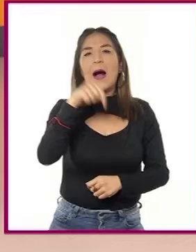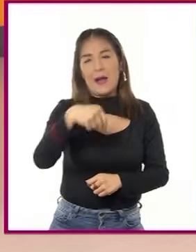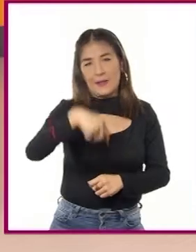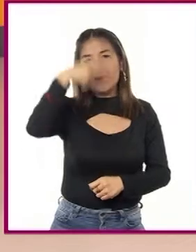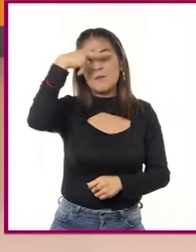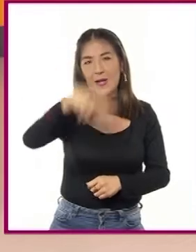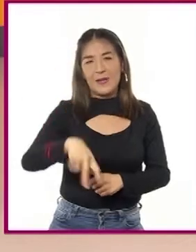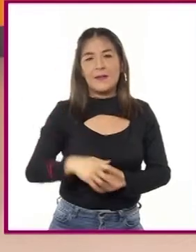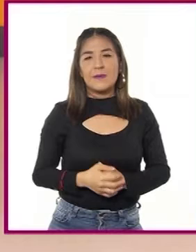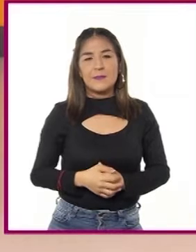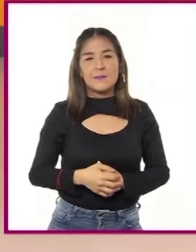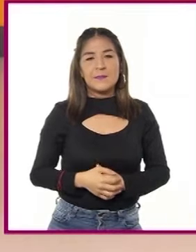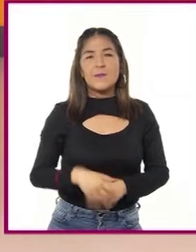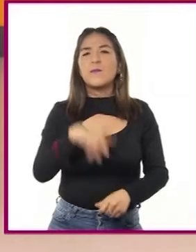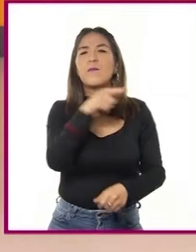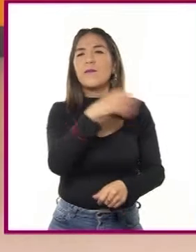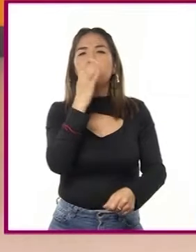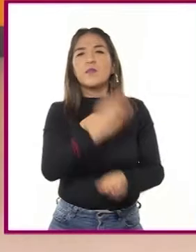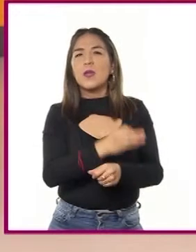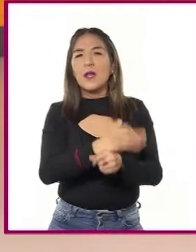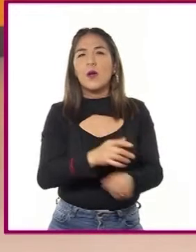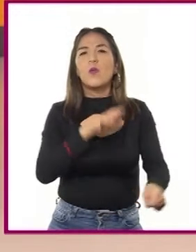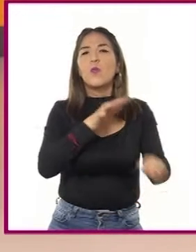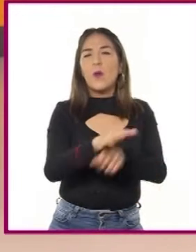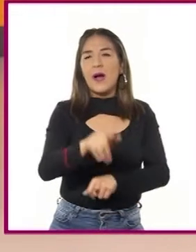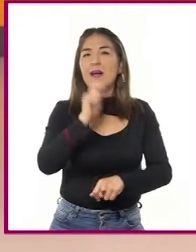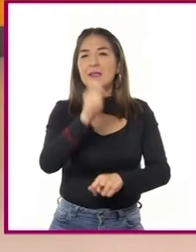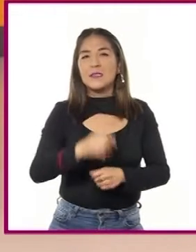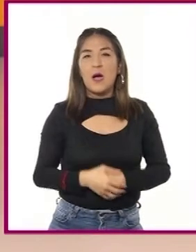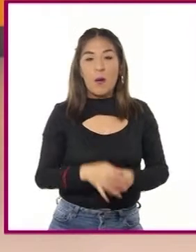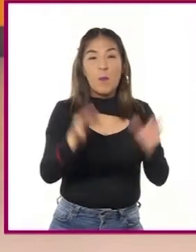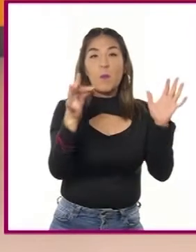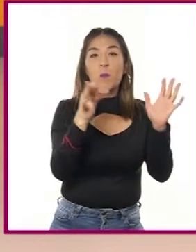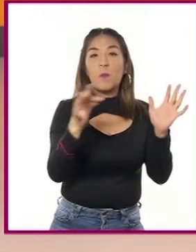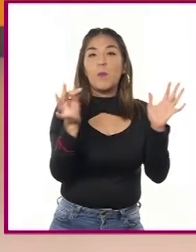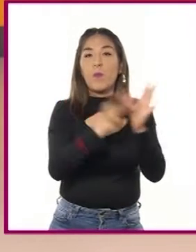México. En este caso, el sitio termina con